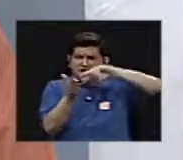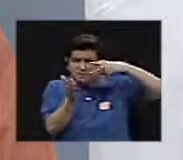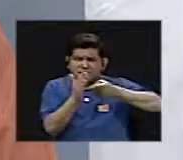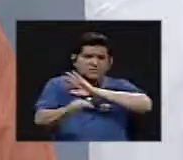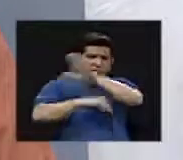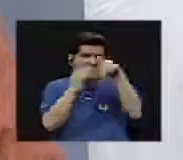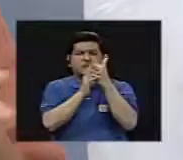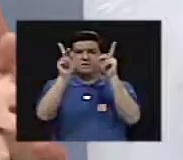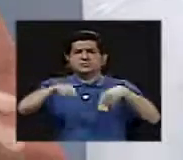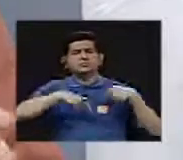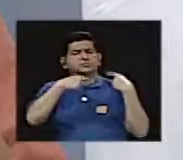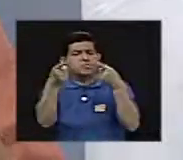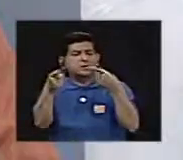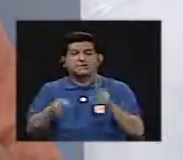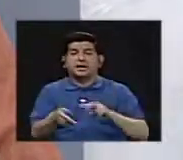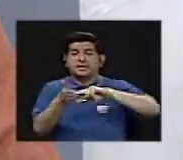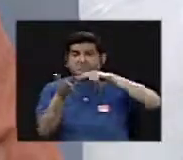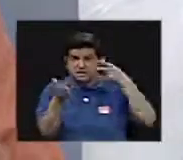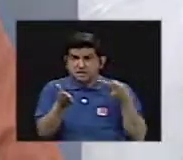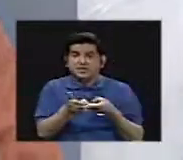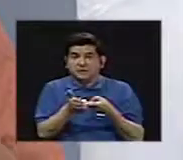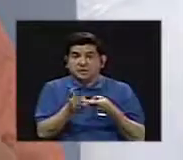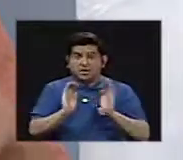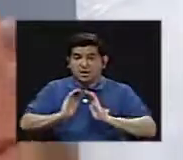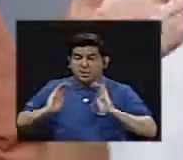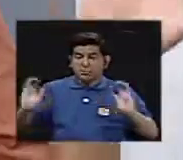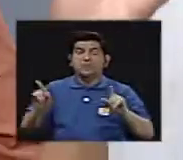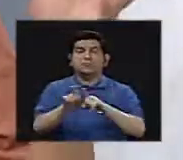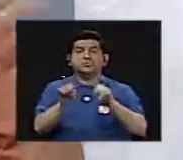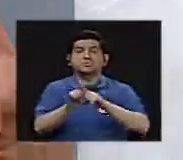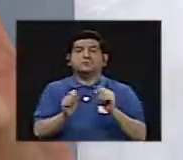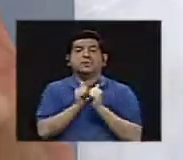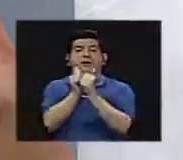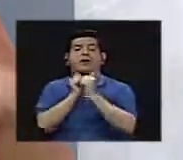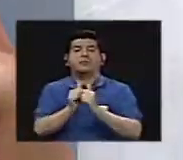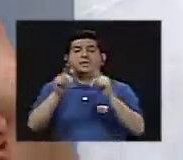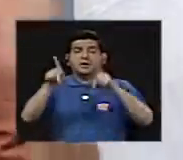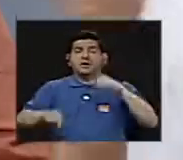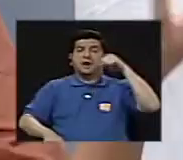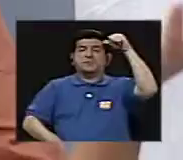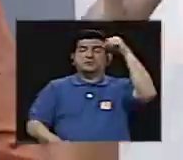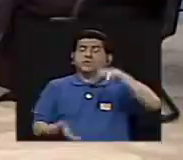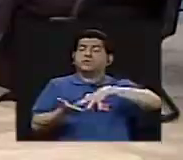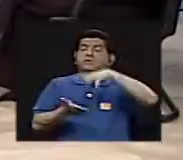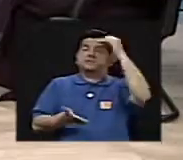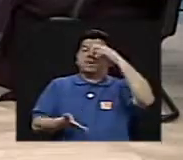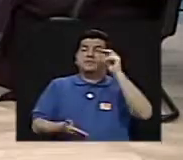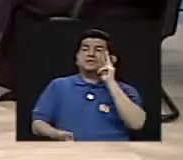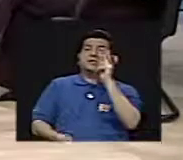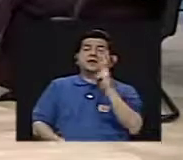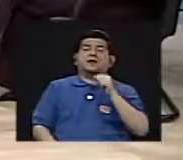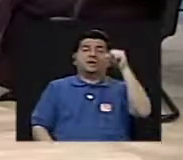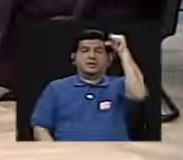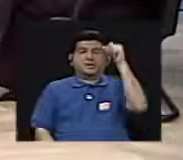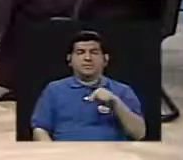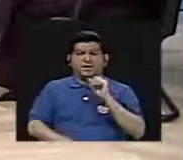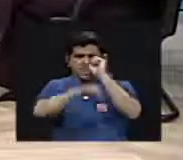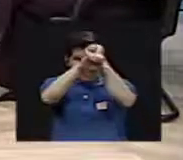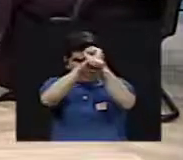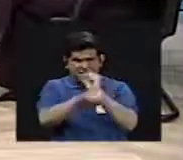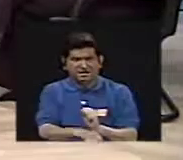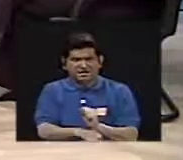todos asisten. Y cuando todos asisten, eso implica que los chiquitillos van ahí con los grandes, claro, y aprenden de los grandes. Y entonces esa